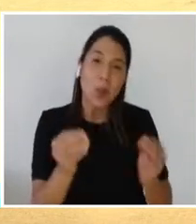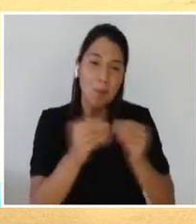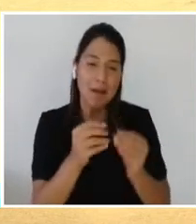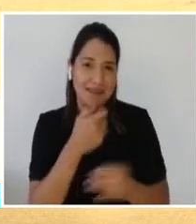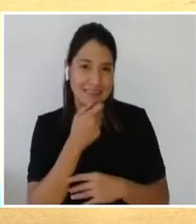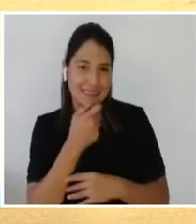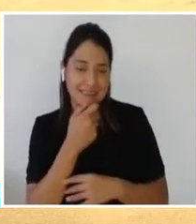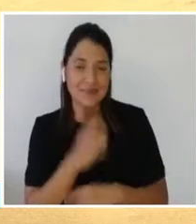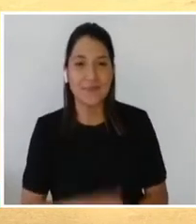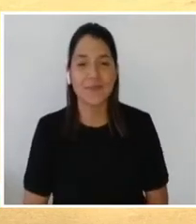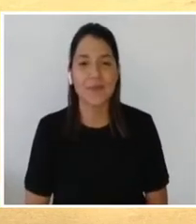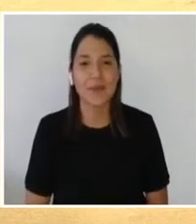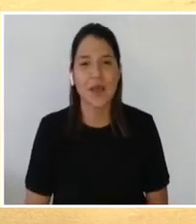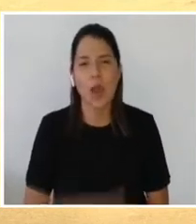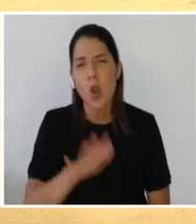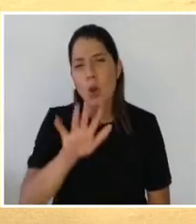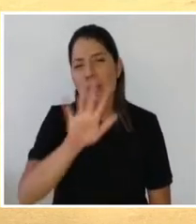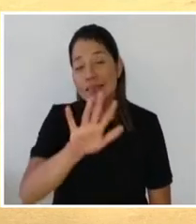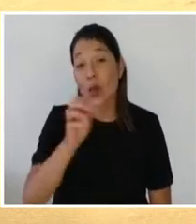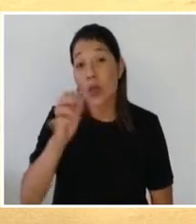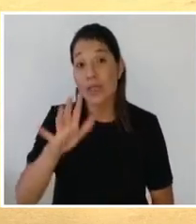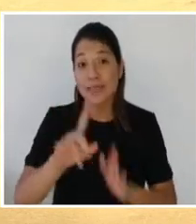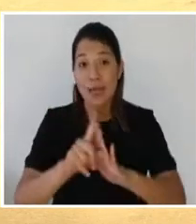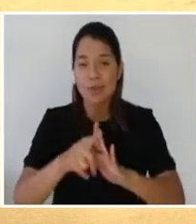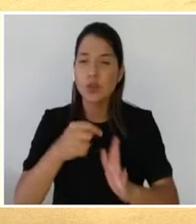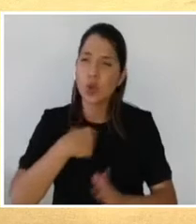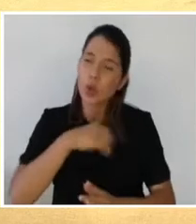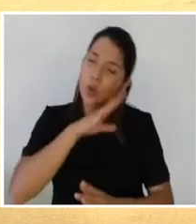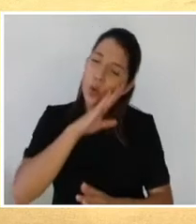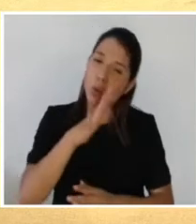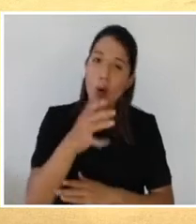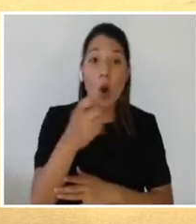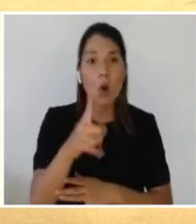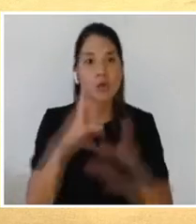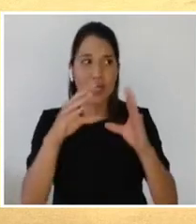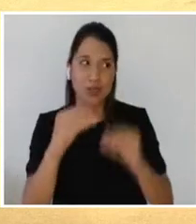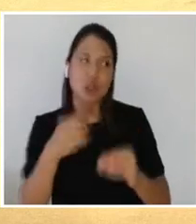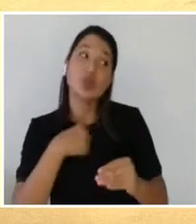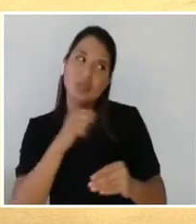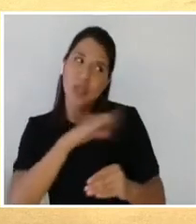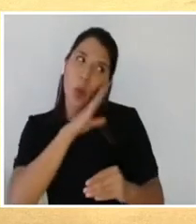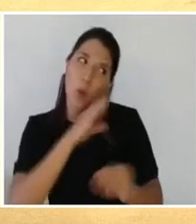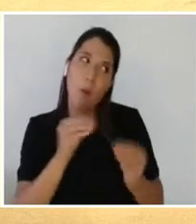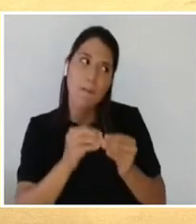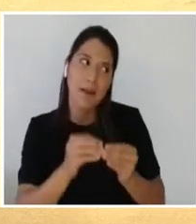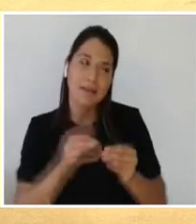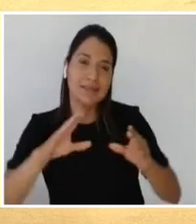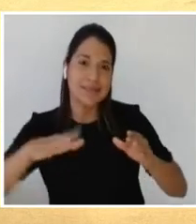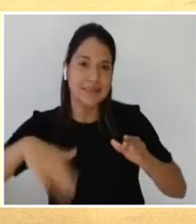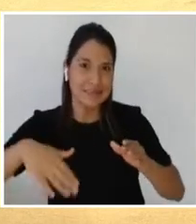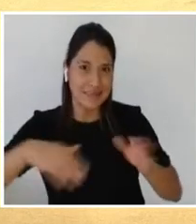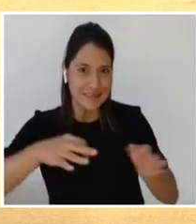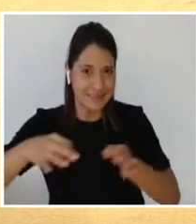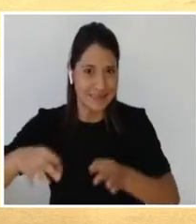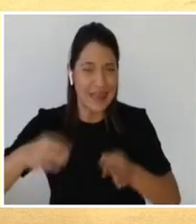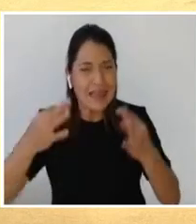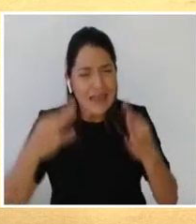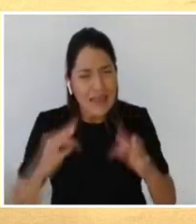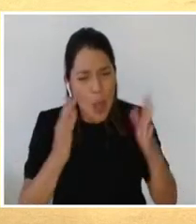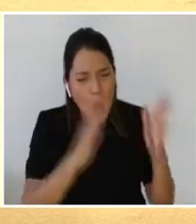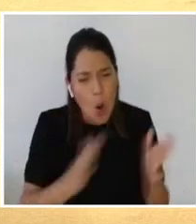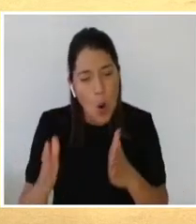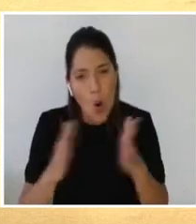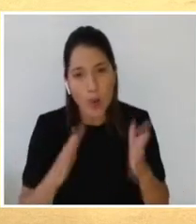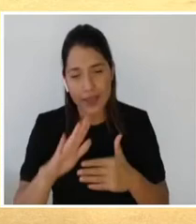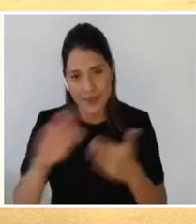Son como a las 5 y 15 y me voy durmiendo como a las 11 de la noche, eso sí, ahí sí me duermo más tarde, tratando de organizar todo. Me pasó